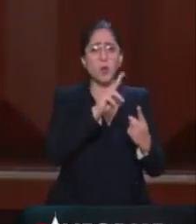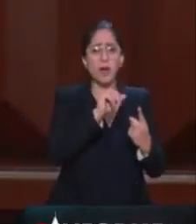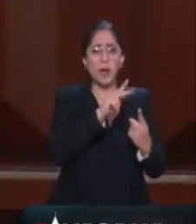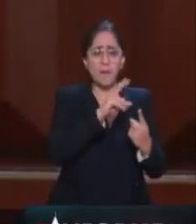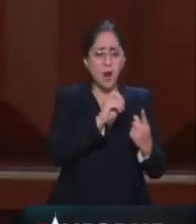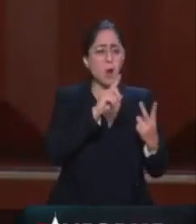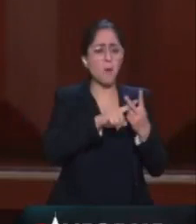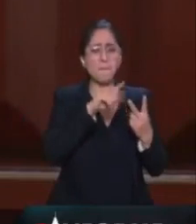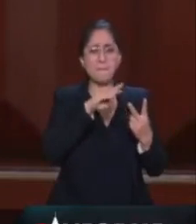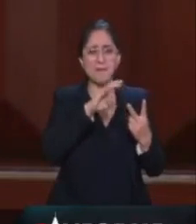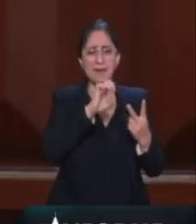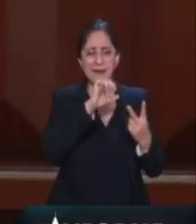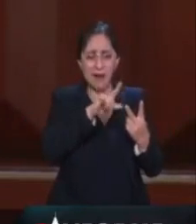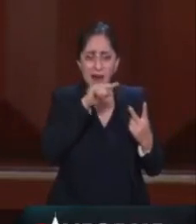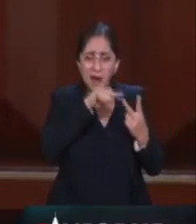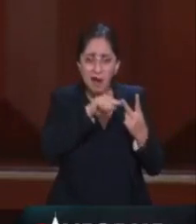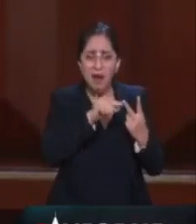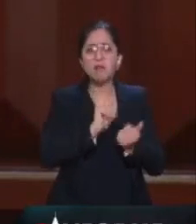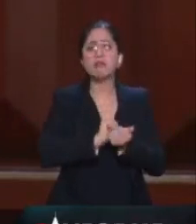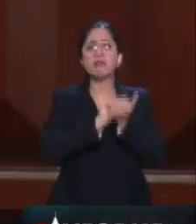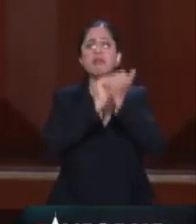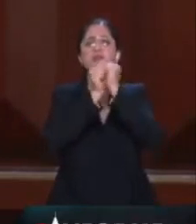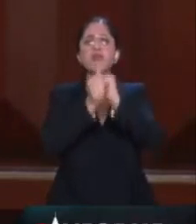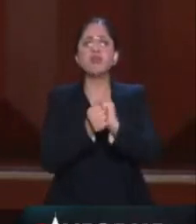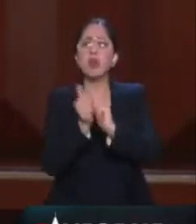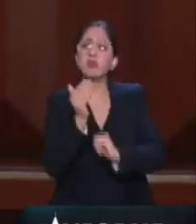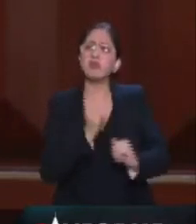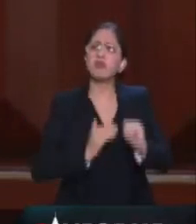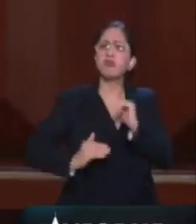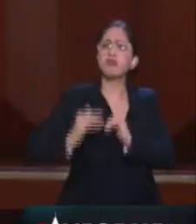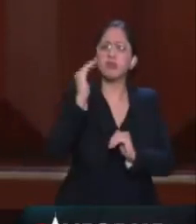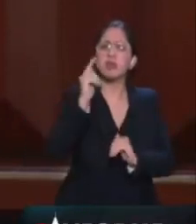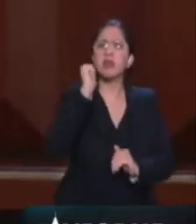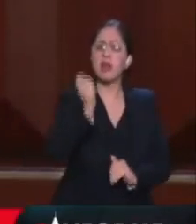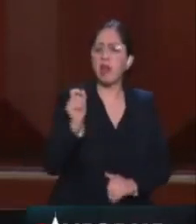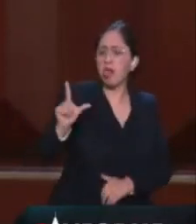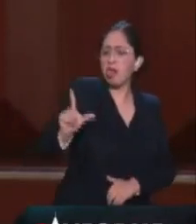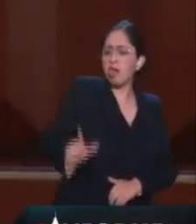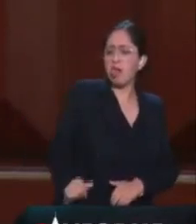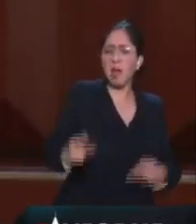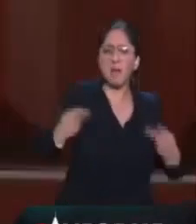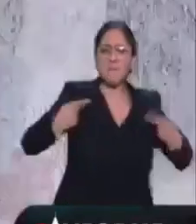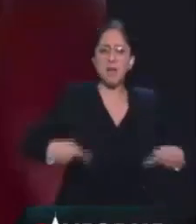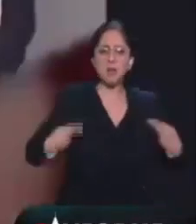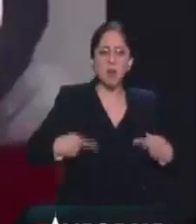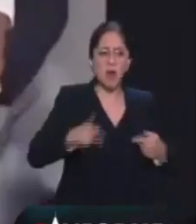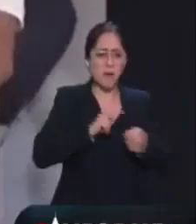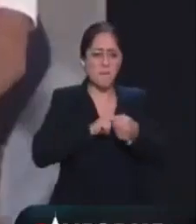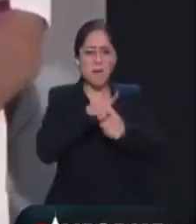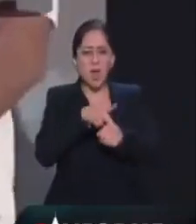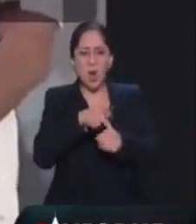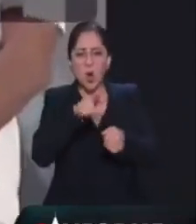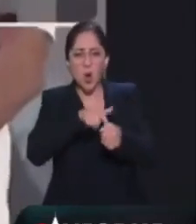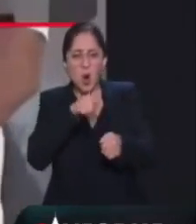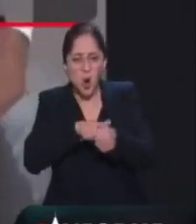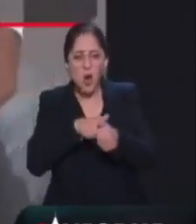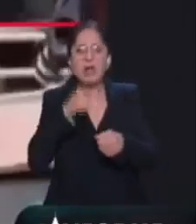Bastidas terminó de consolidar el régimen racial impuesto por el virreinato.